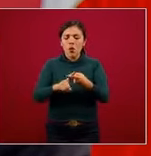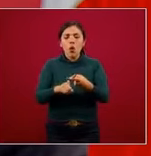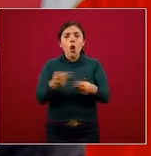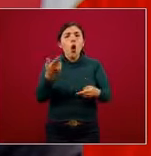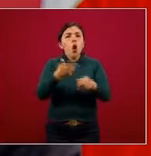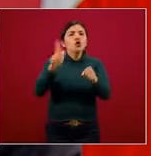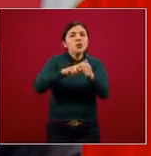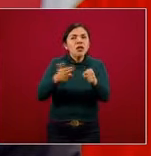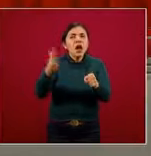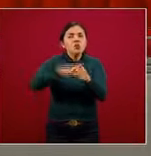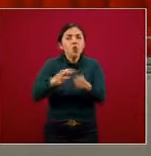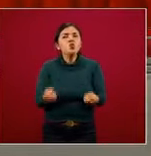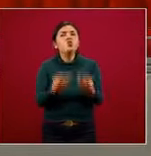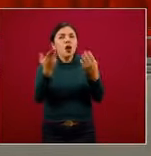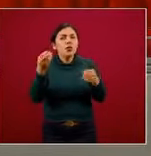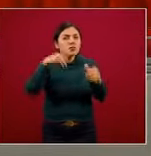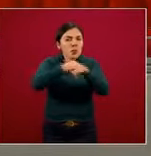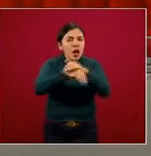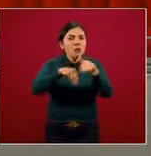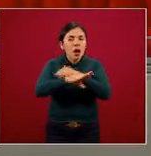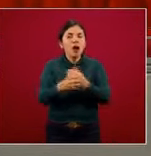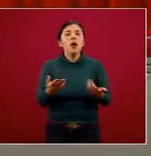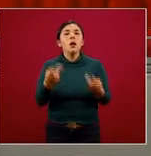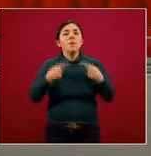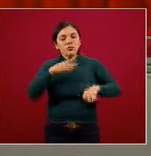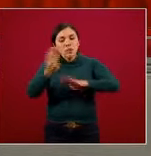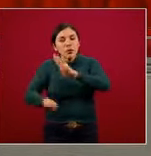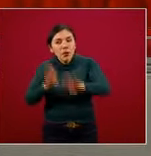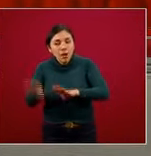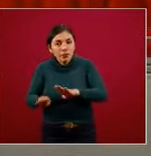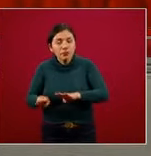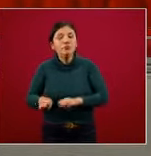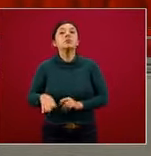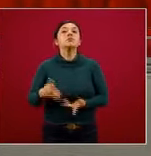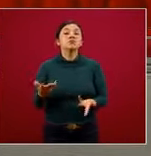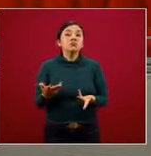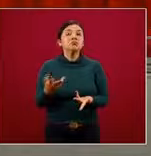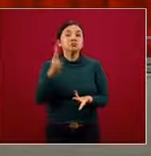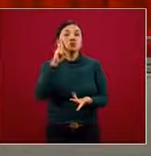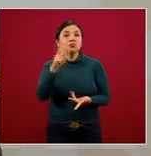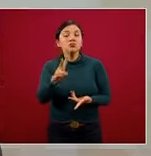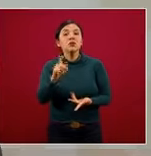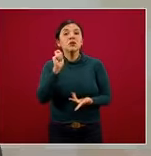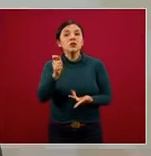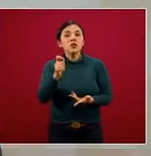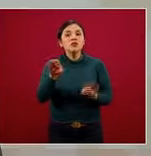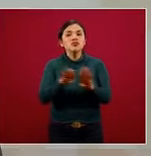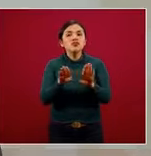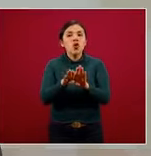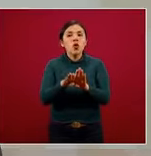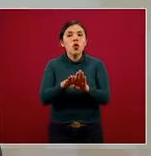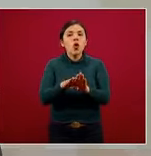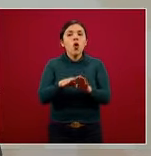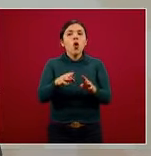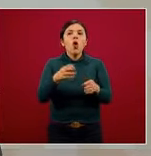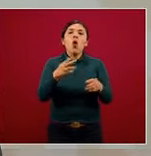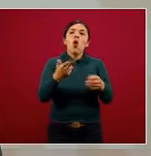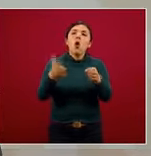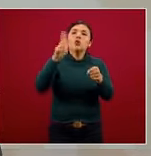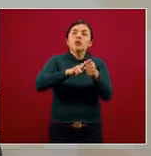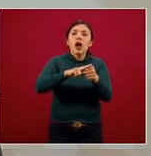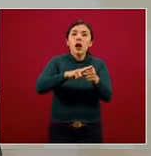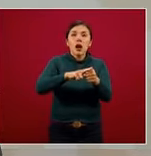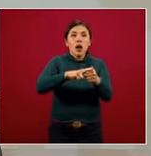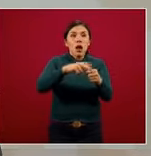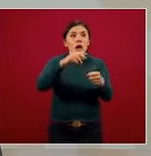ingresos hospitalarios, la ocurrencia de defunciones y en cambio un balance de desocupación de